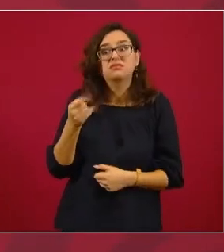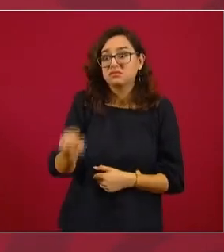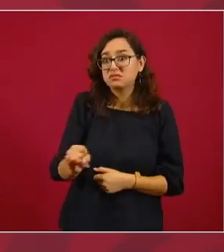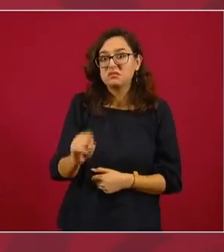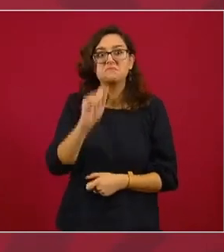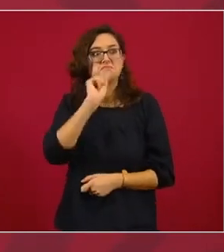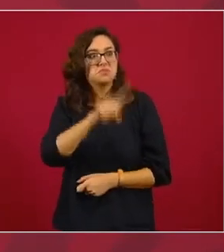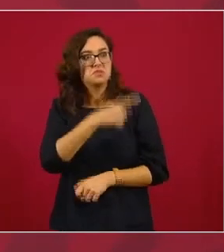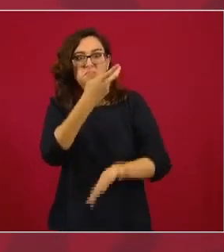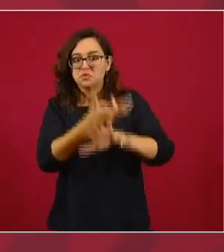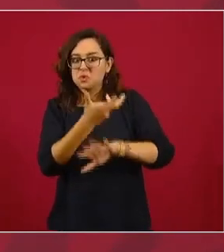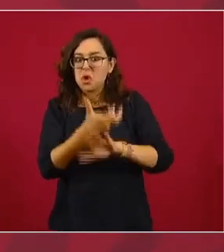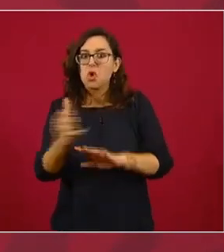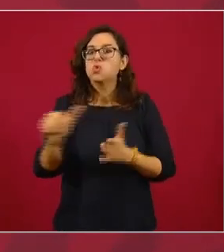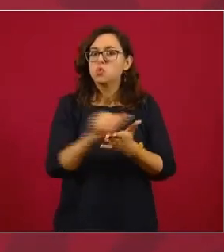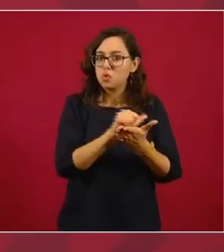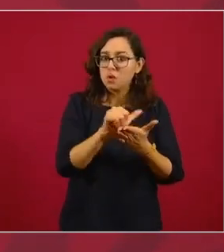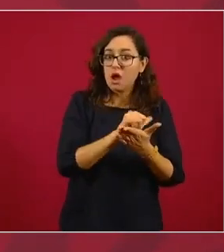Esto no sucedió,